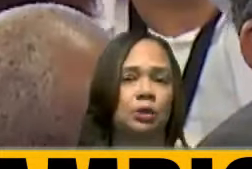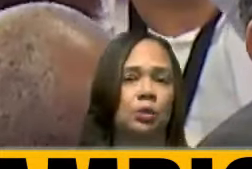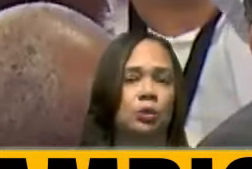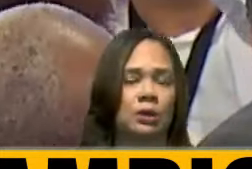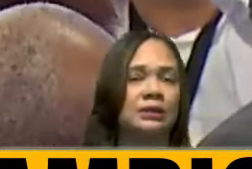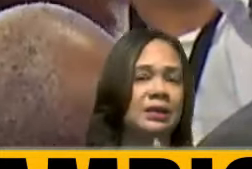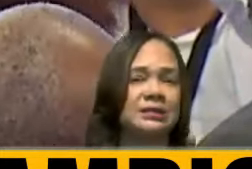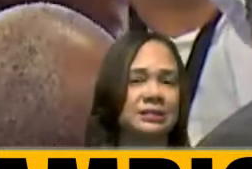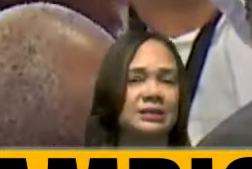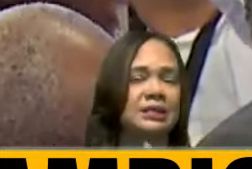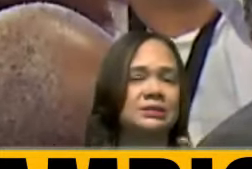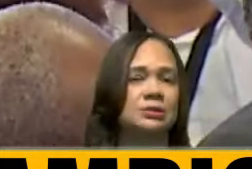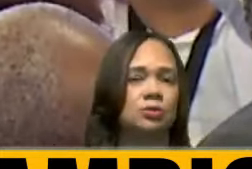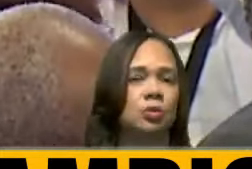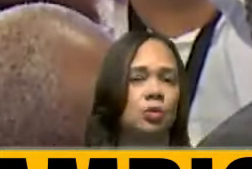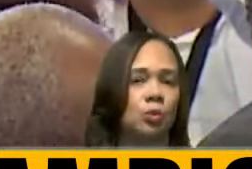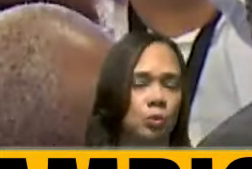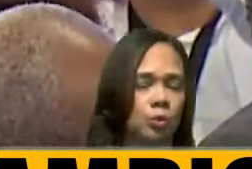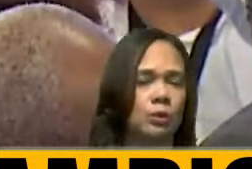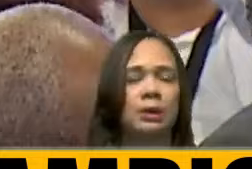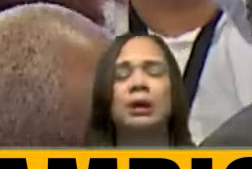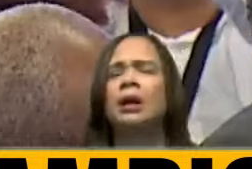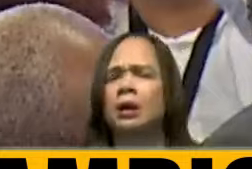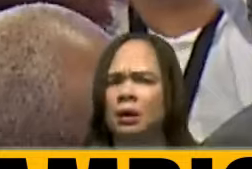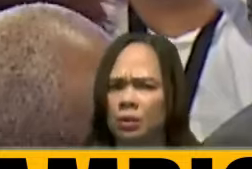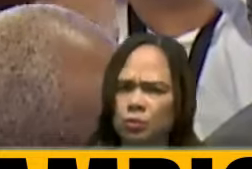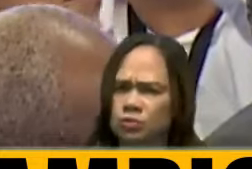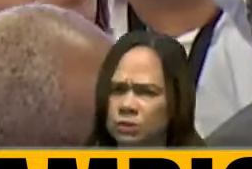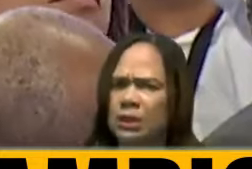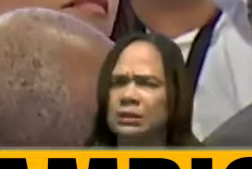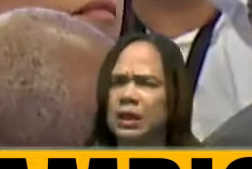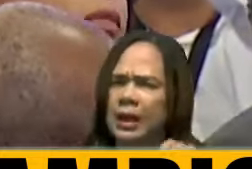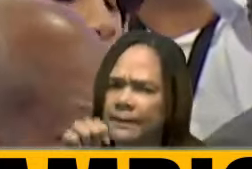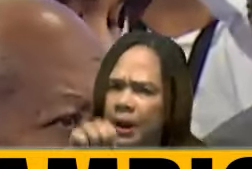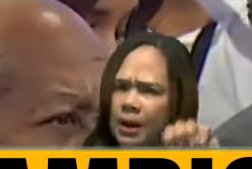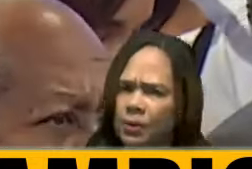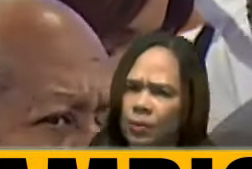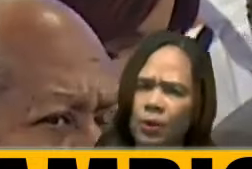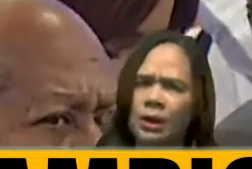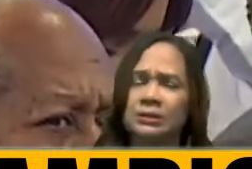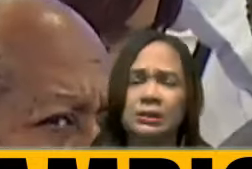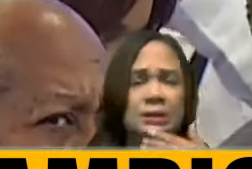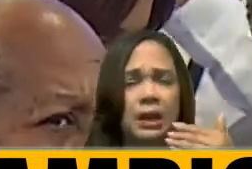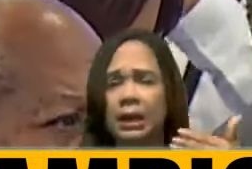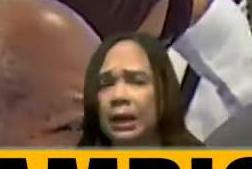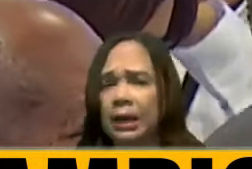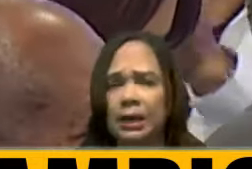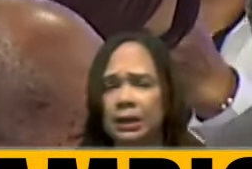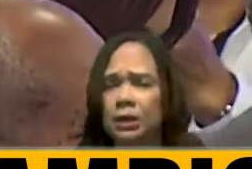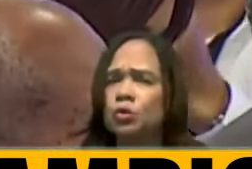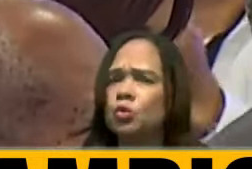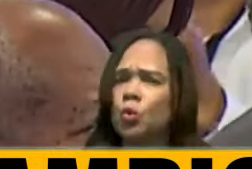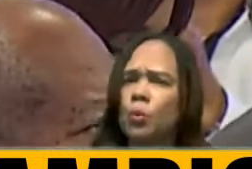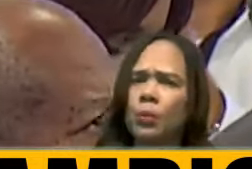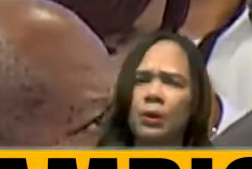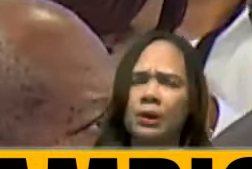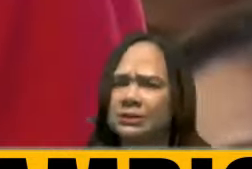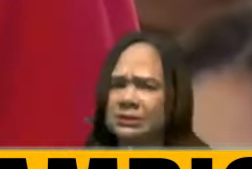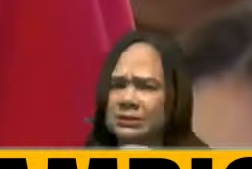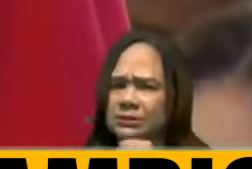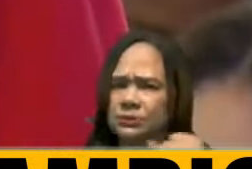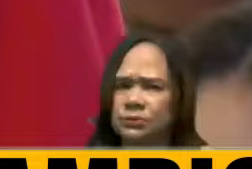z101 y el periódico El Avance de alguna manera ustedes hicieron una evaluación de la eficiencia y de los números que marcan esas